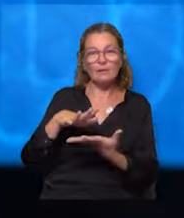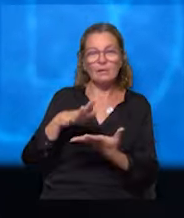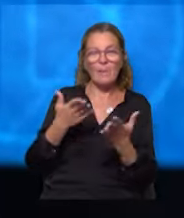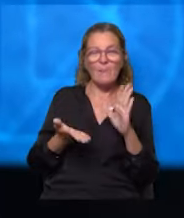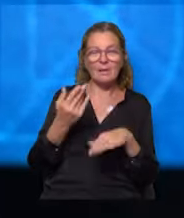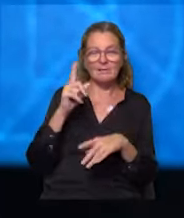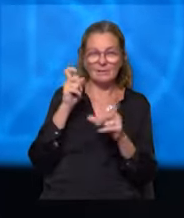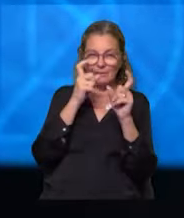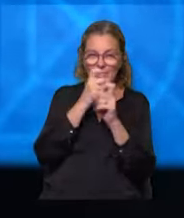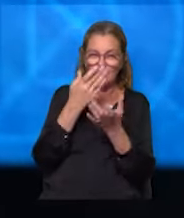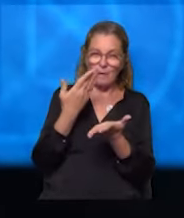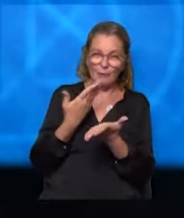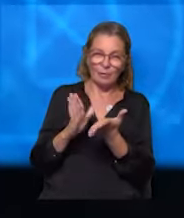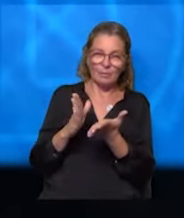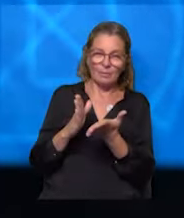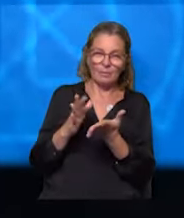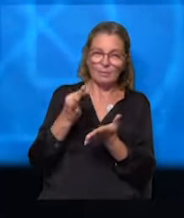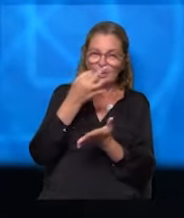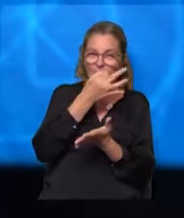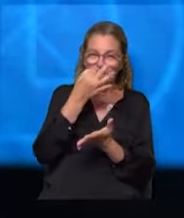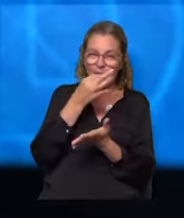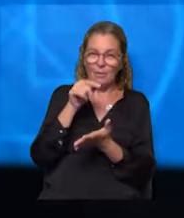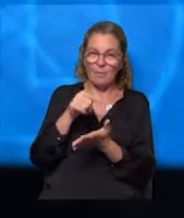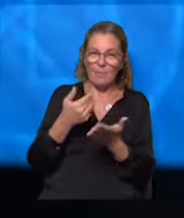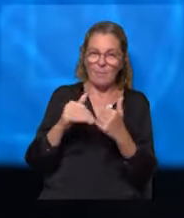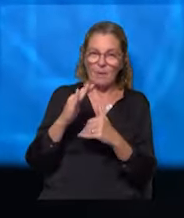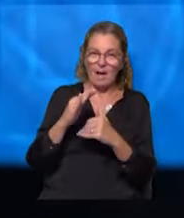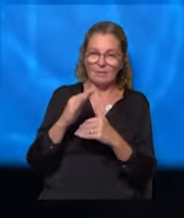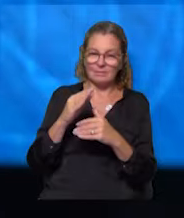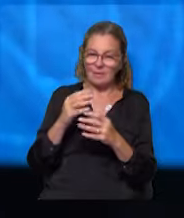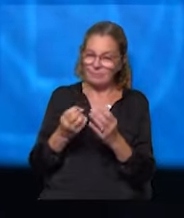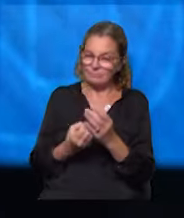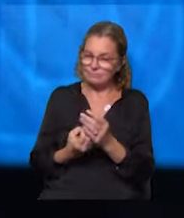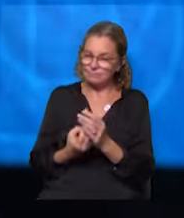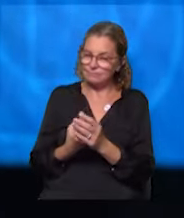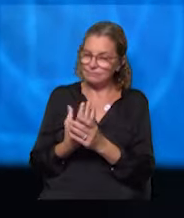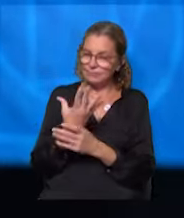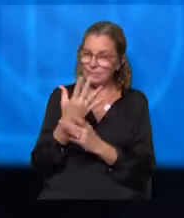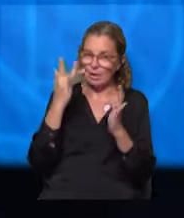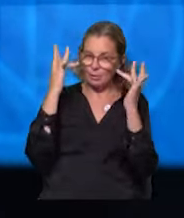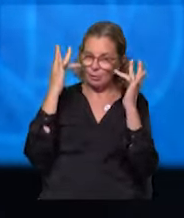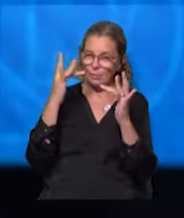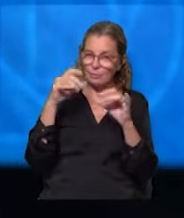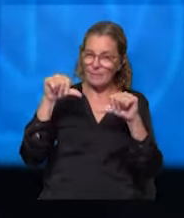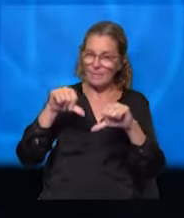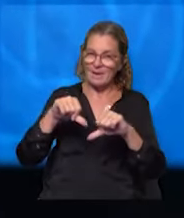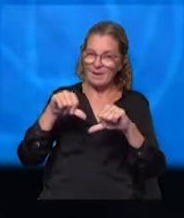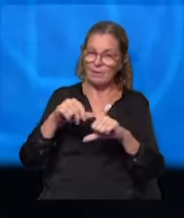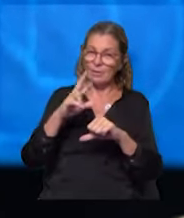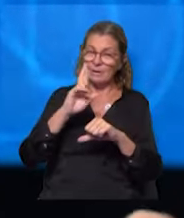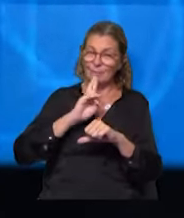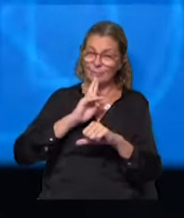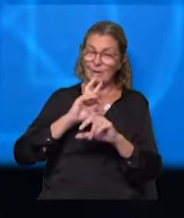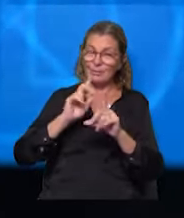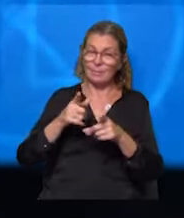complicados más vulnerables es donde el narco tiene más caldo de cultivo donde la educación tiene los peores resultados